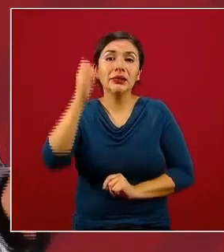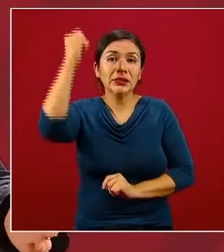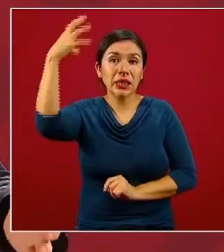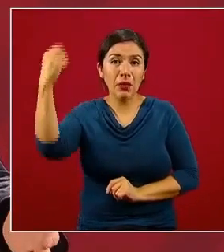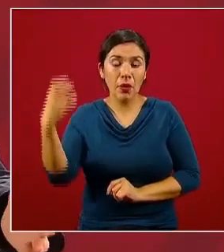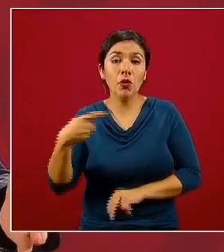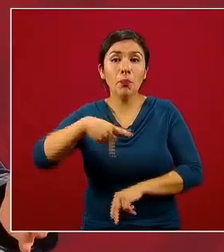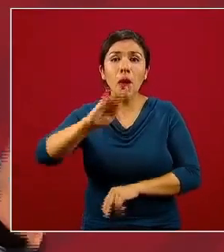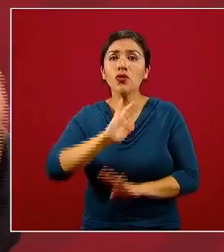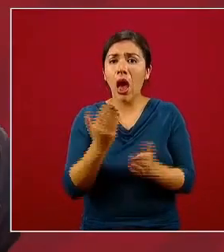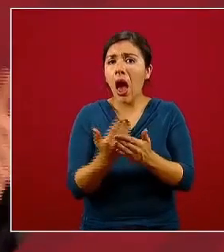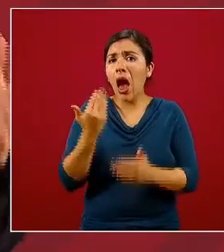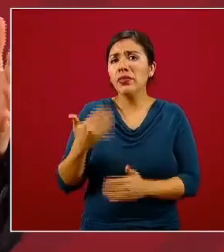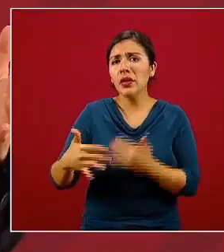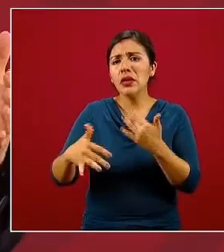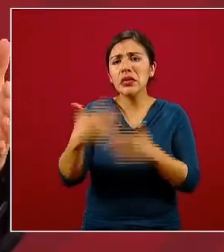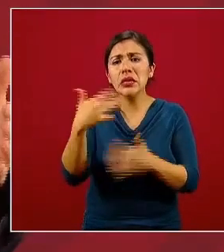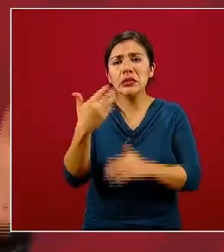del 15 de